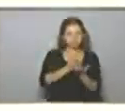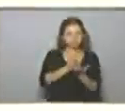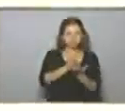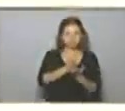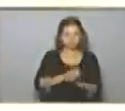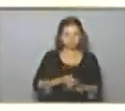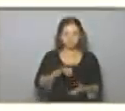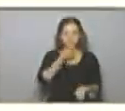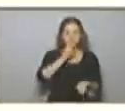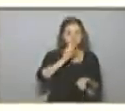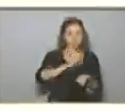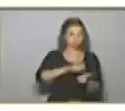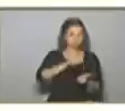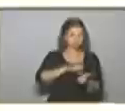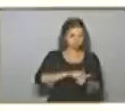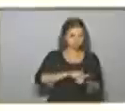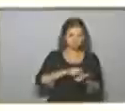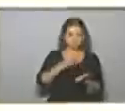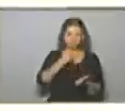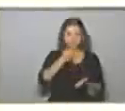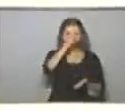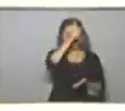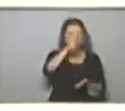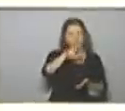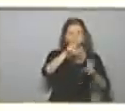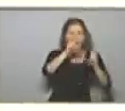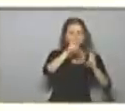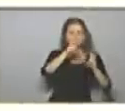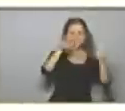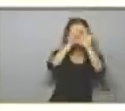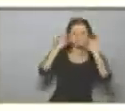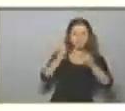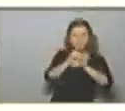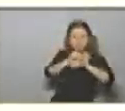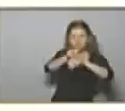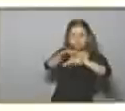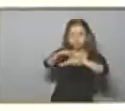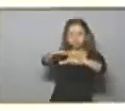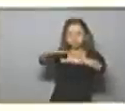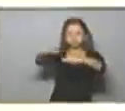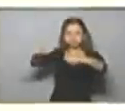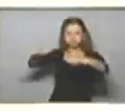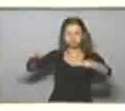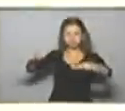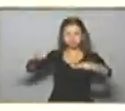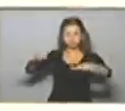Aquí está deseando la paz a todos. Offerte vobis